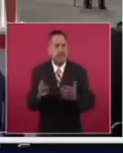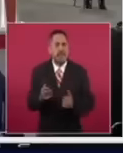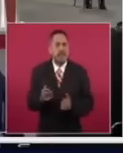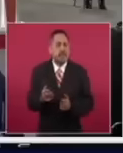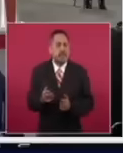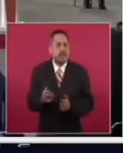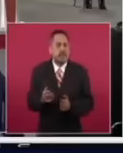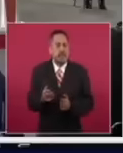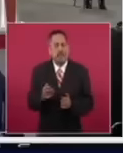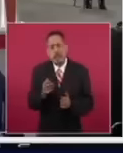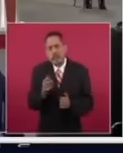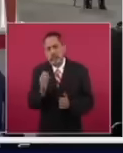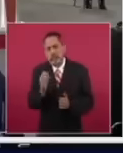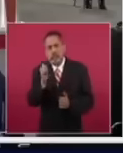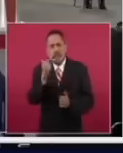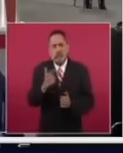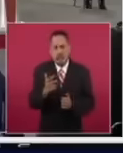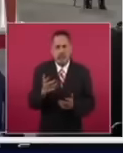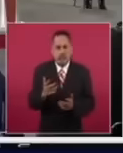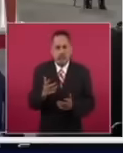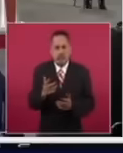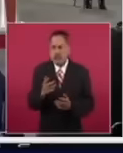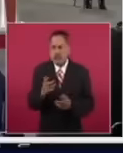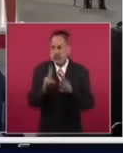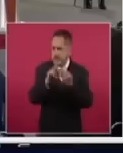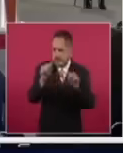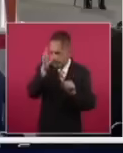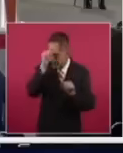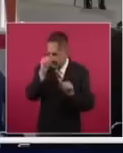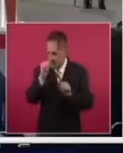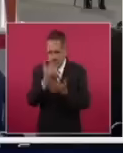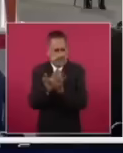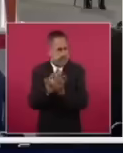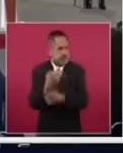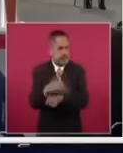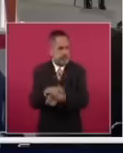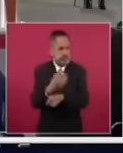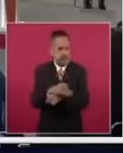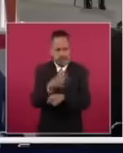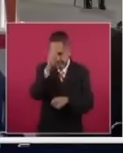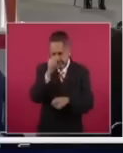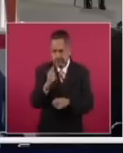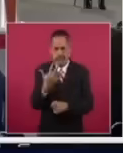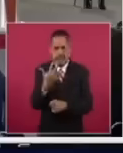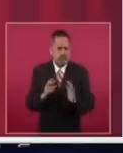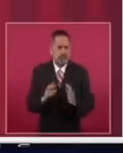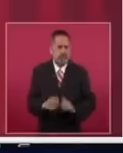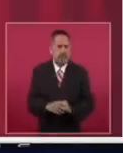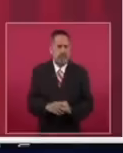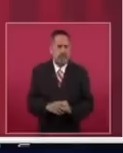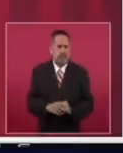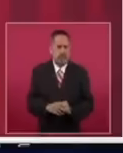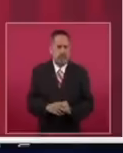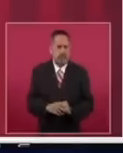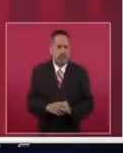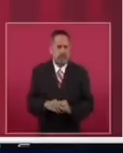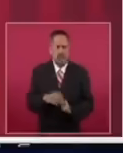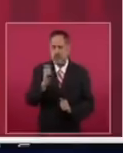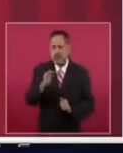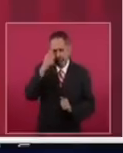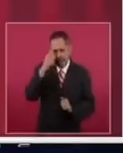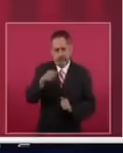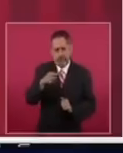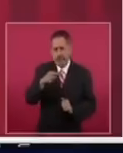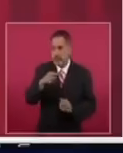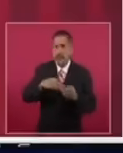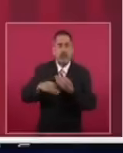cuando menos una tregua de 5 años para que